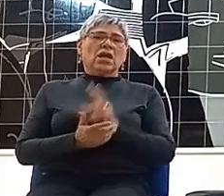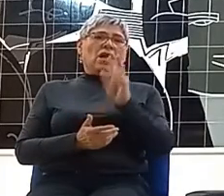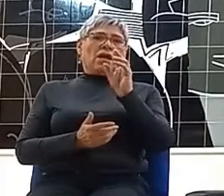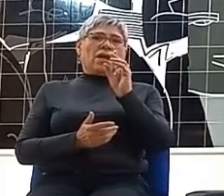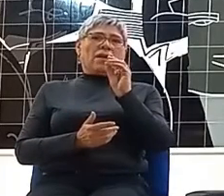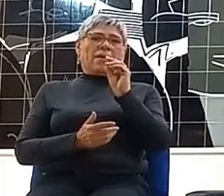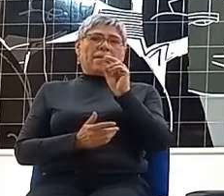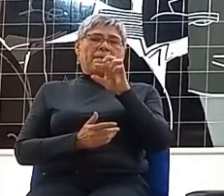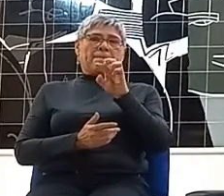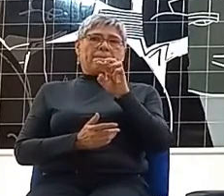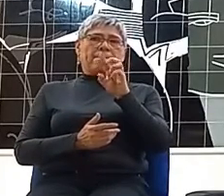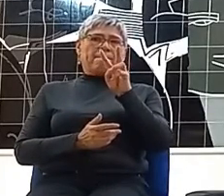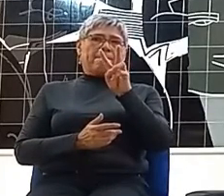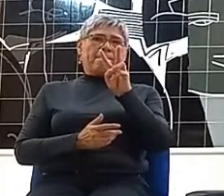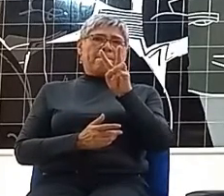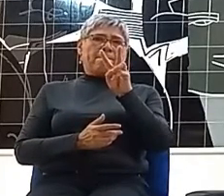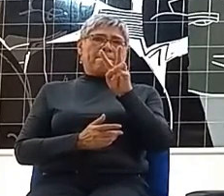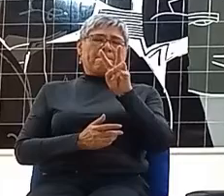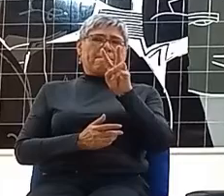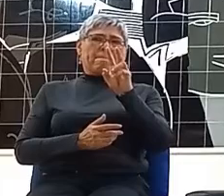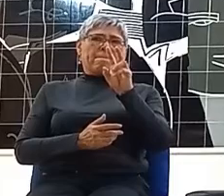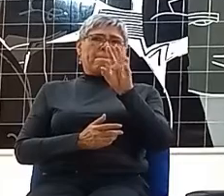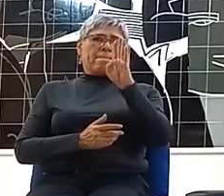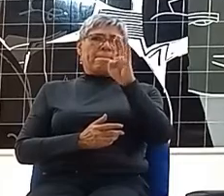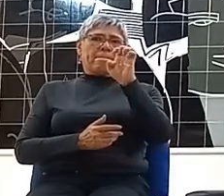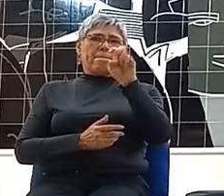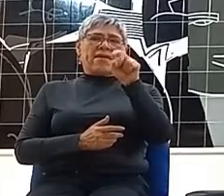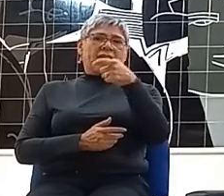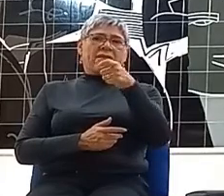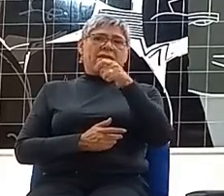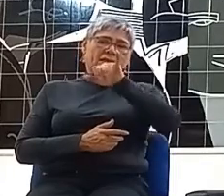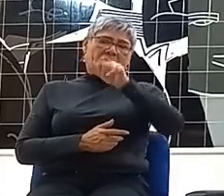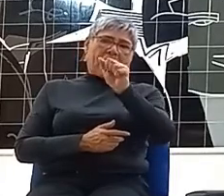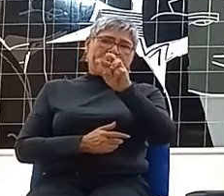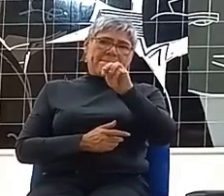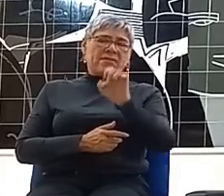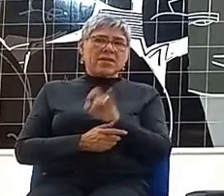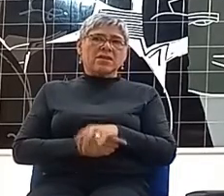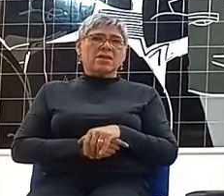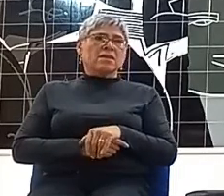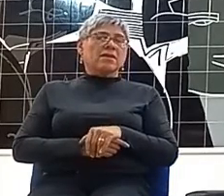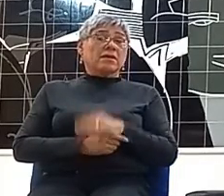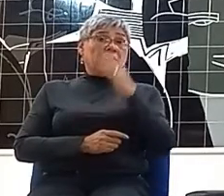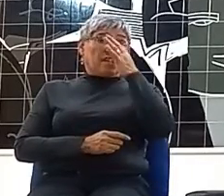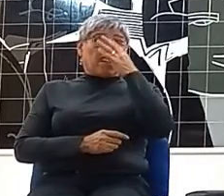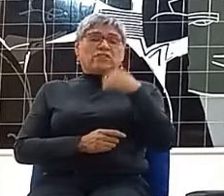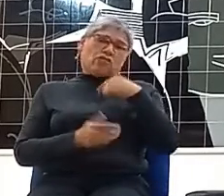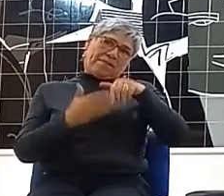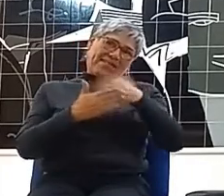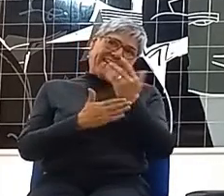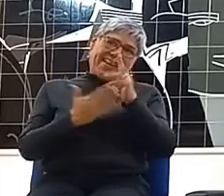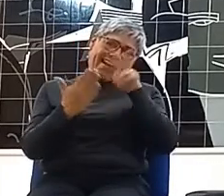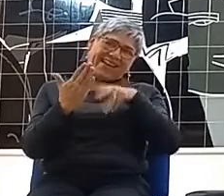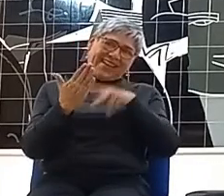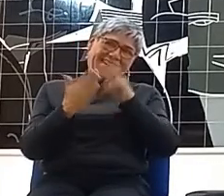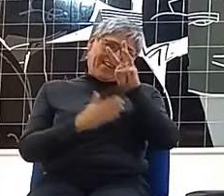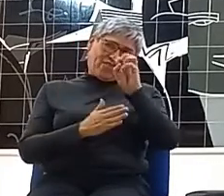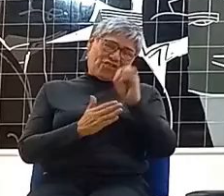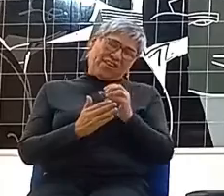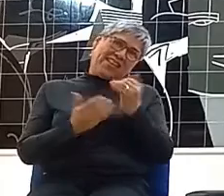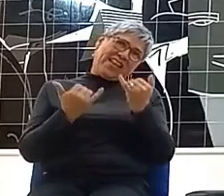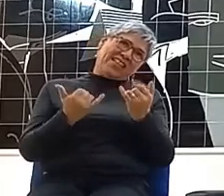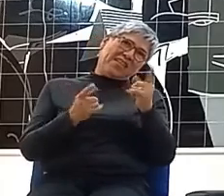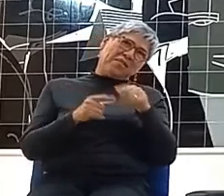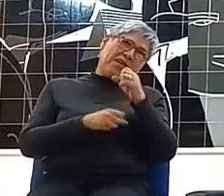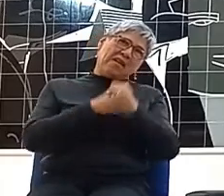de Hashish, el Benjamin del surrealismo, que yo empecé a leer en los 80, y en los años